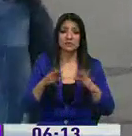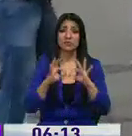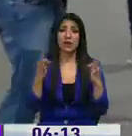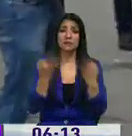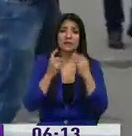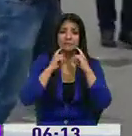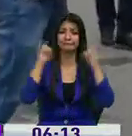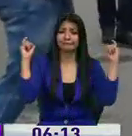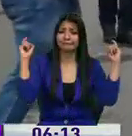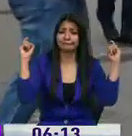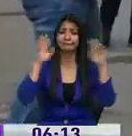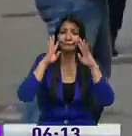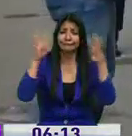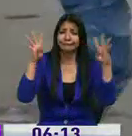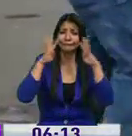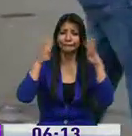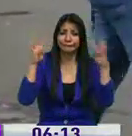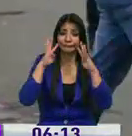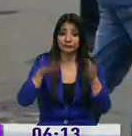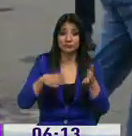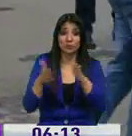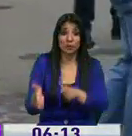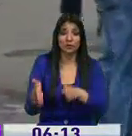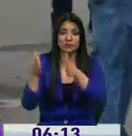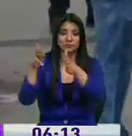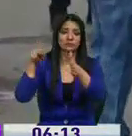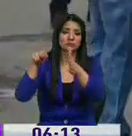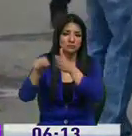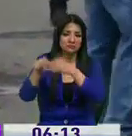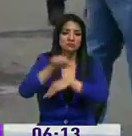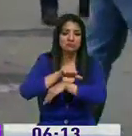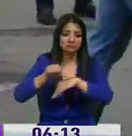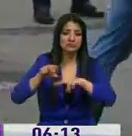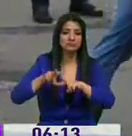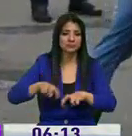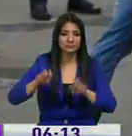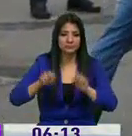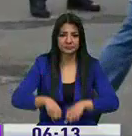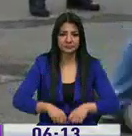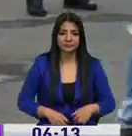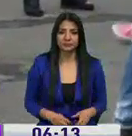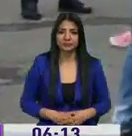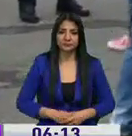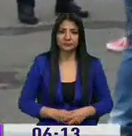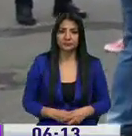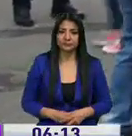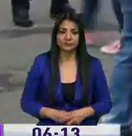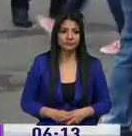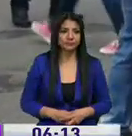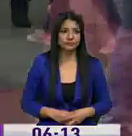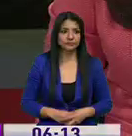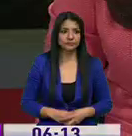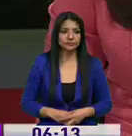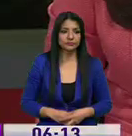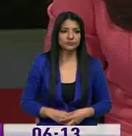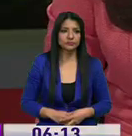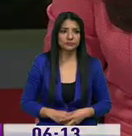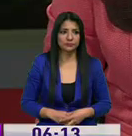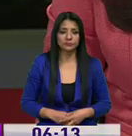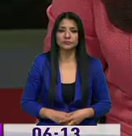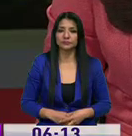el cadáver de la mujer fue trasladado hasta la morgue para la autopsia respectiva informó rosa elena más